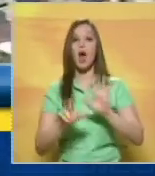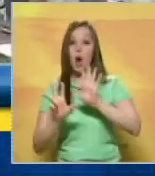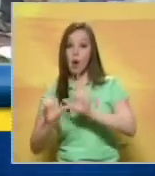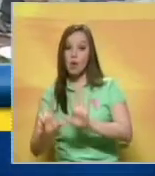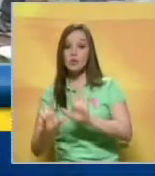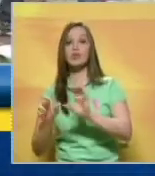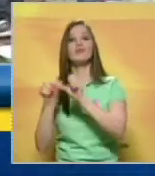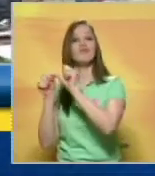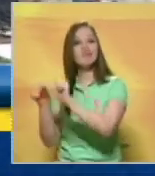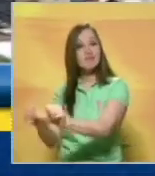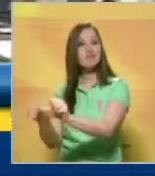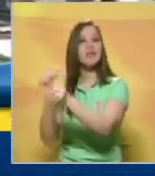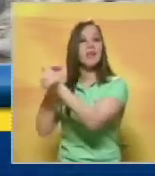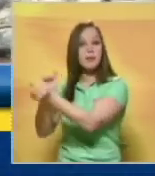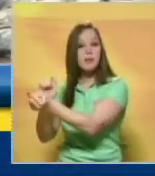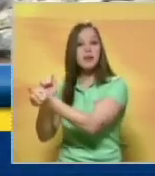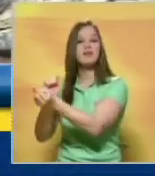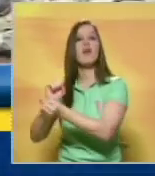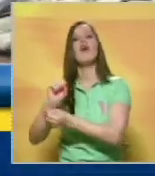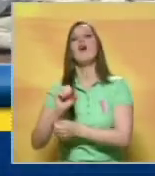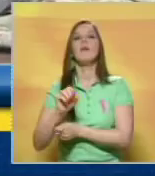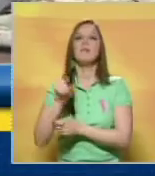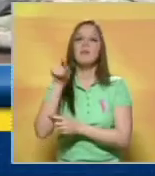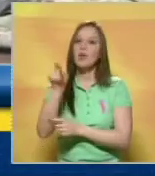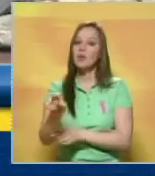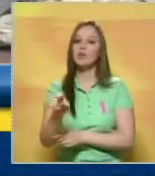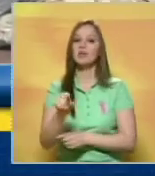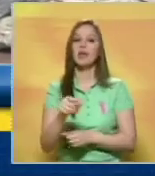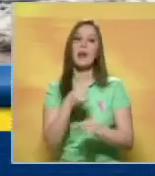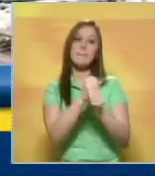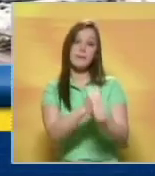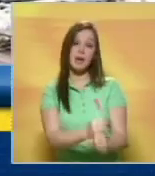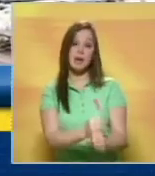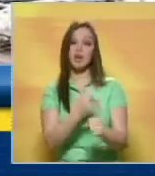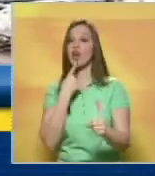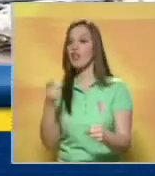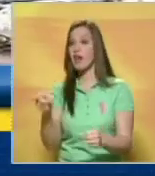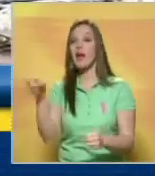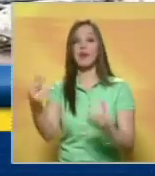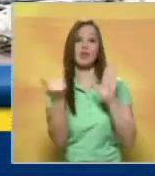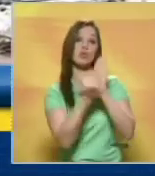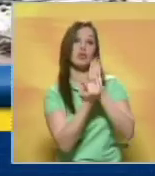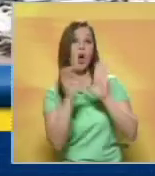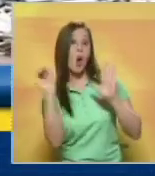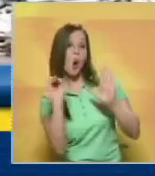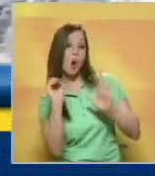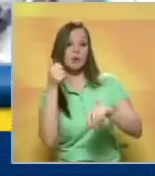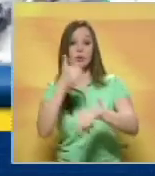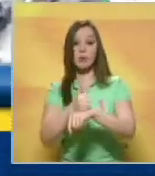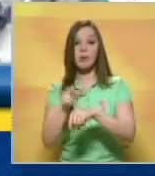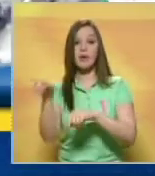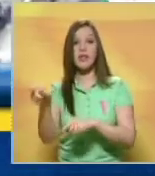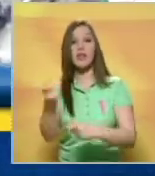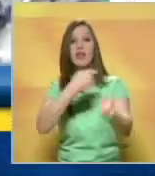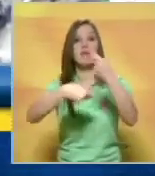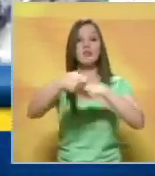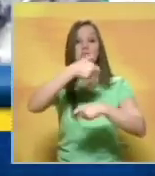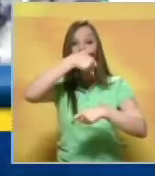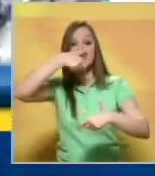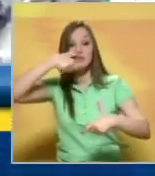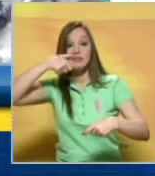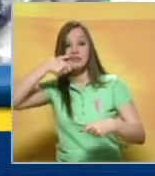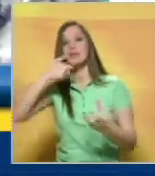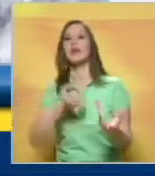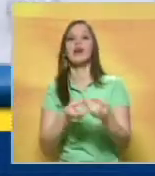aún continúan aprendidos en la Elsevín, a la espera de que se les declare inocentes o culpables de los delitos de tráfico de droga en